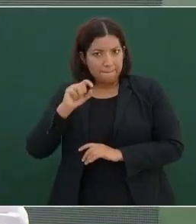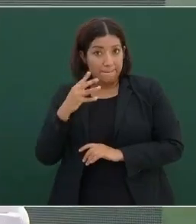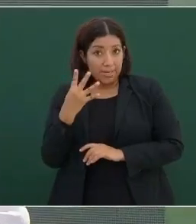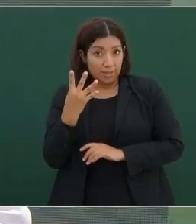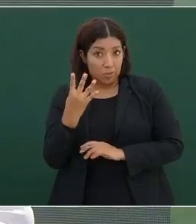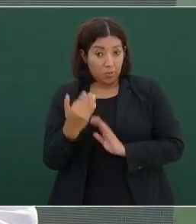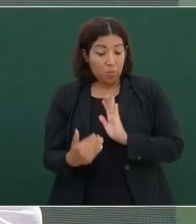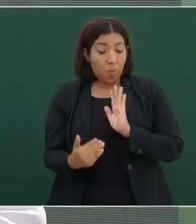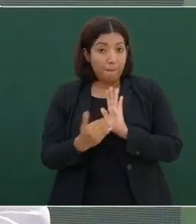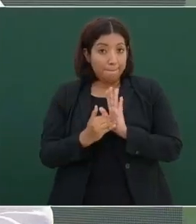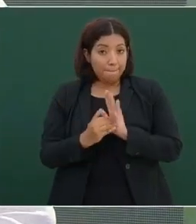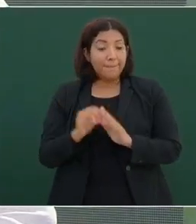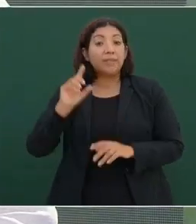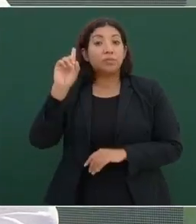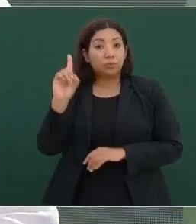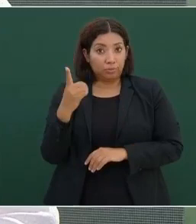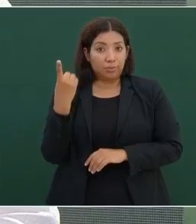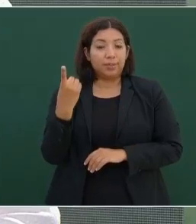2.524 mil dólares,